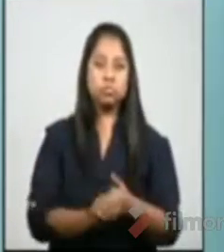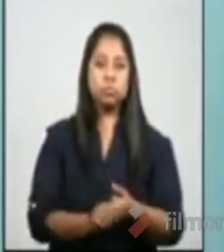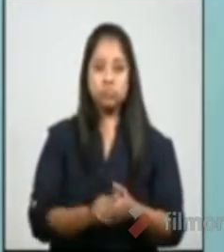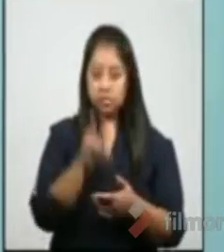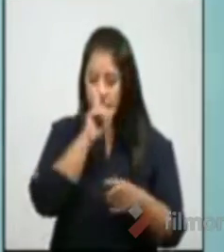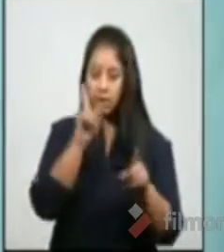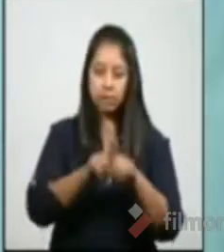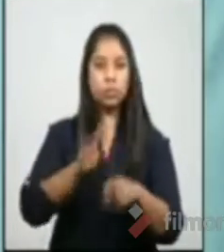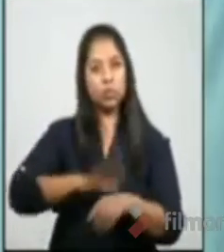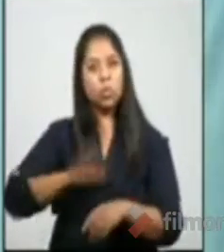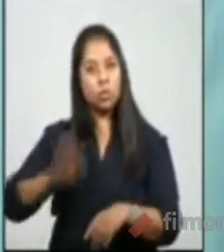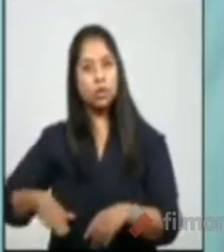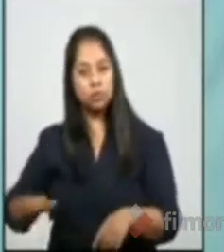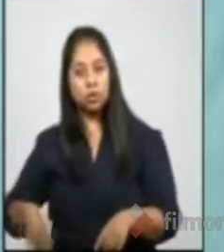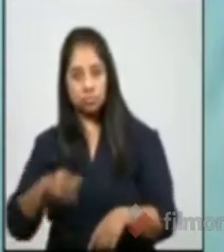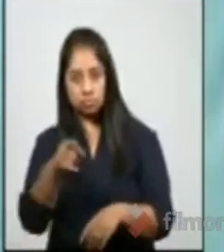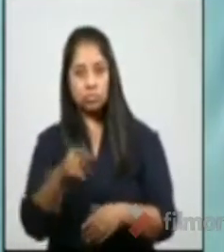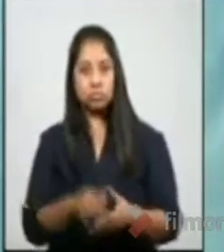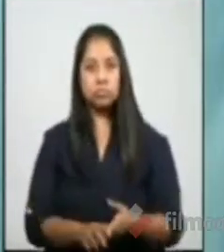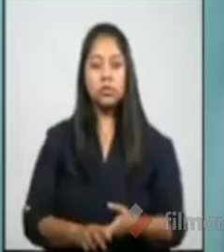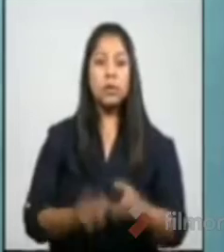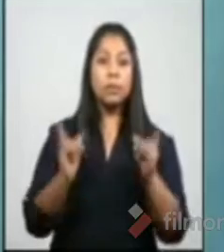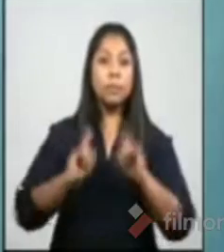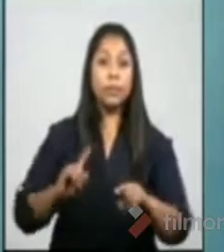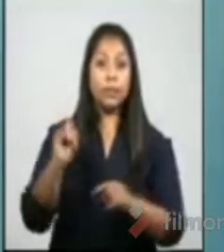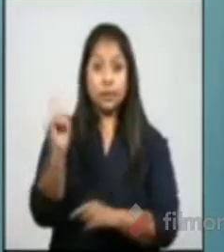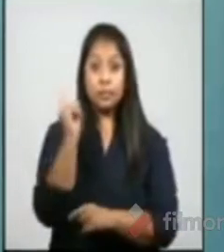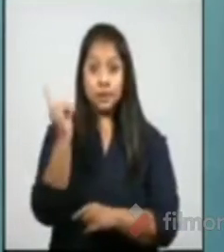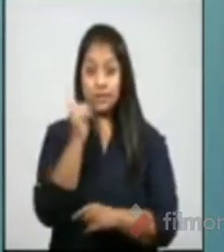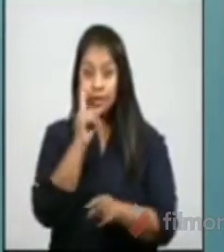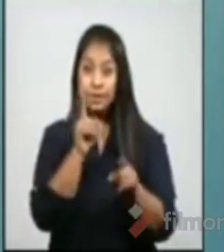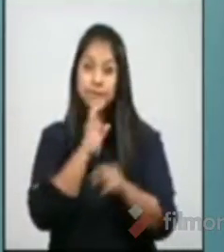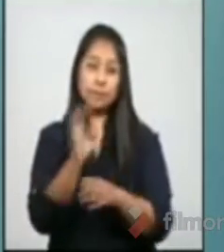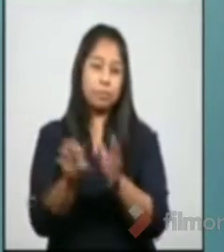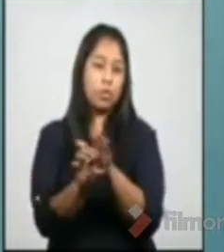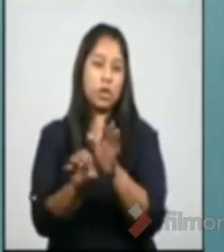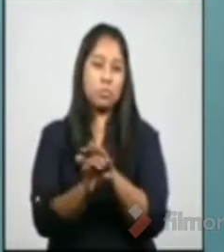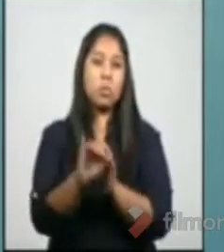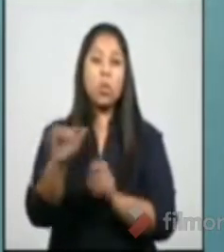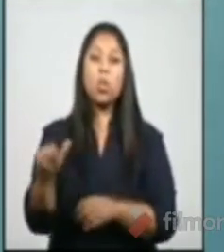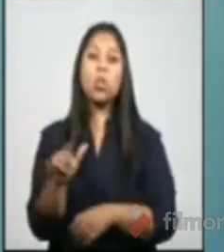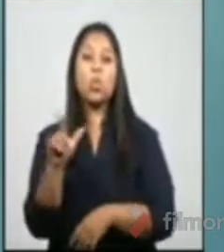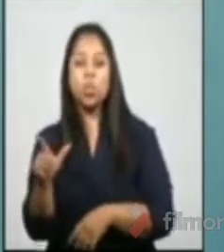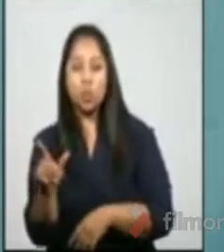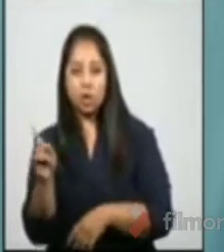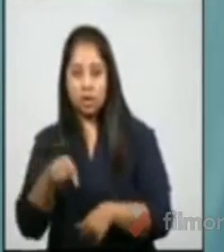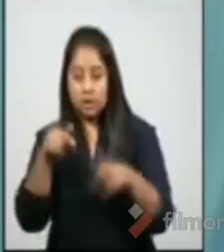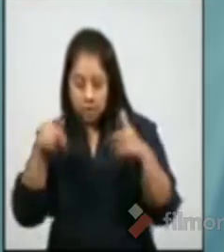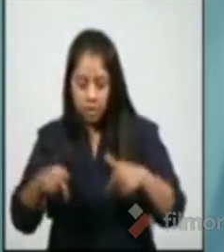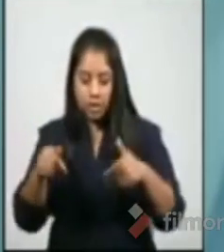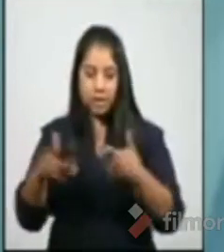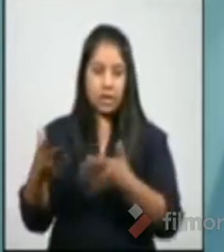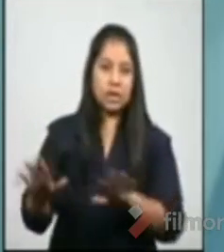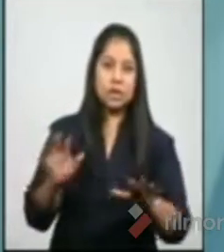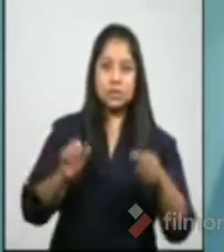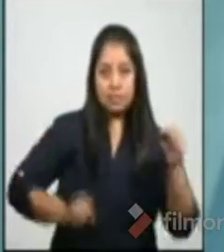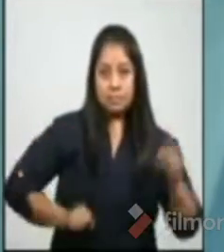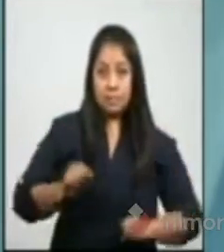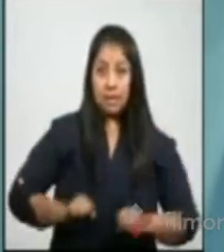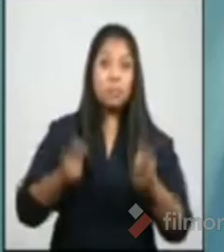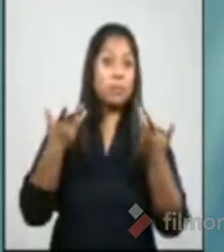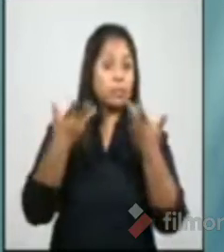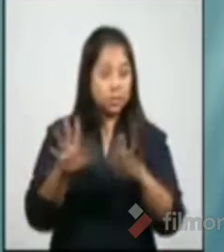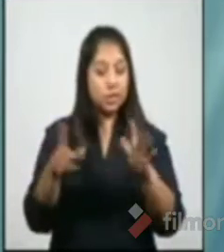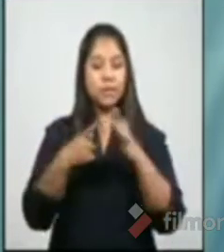también hubo atrasos por eso. Pero lo importante es que si no fue en julio, estamos en septiembre, pero se está